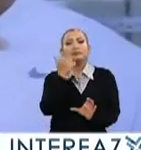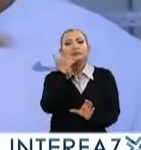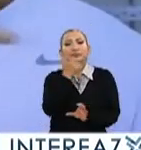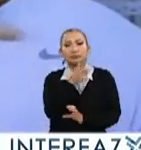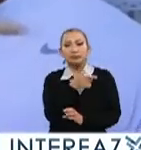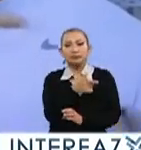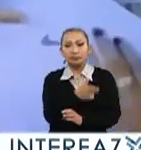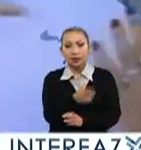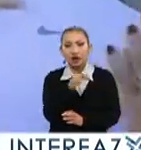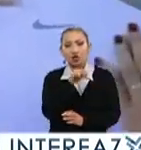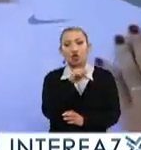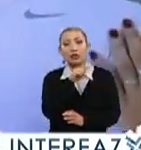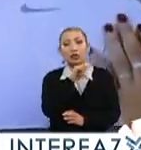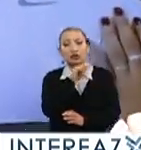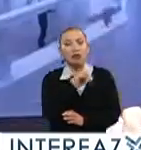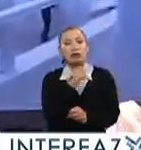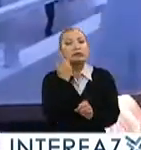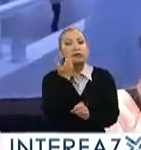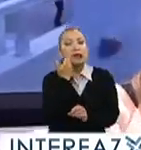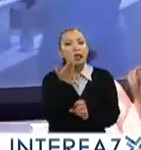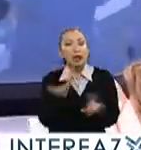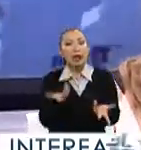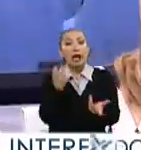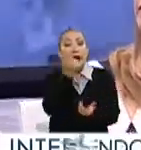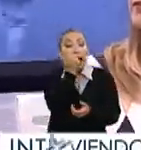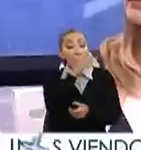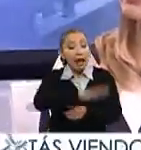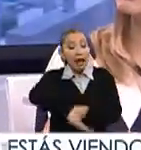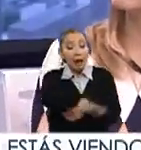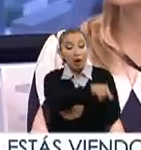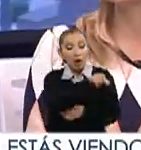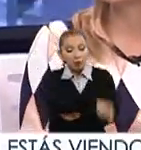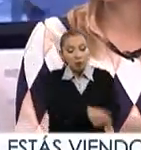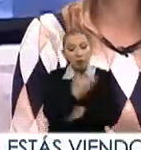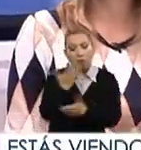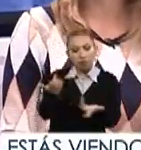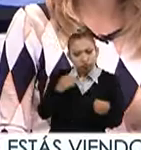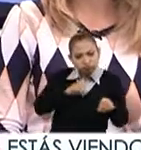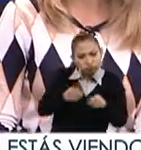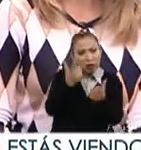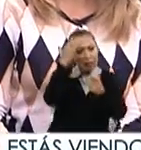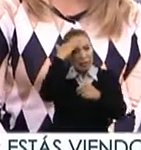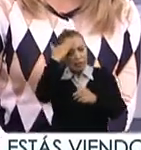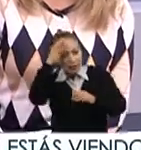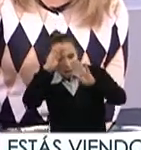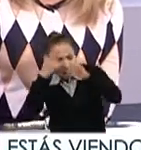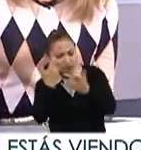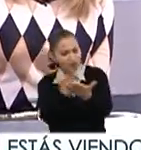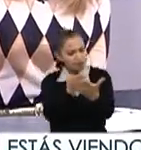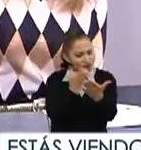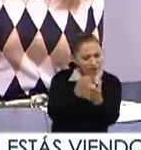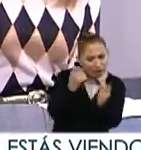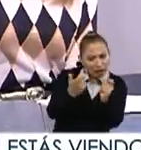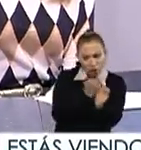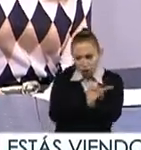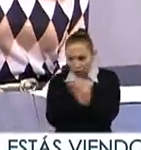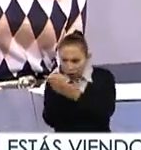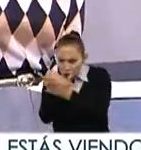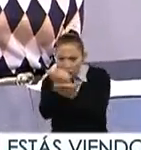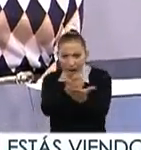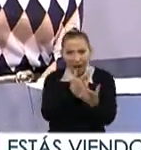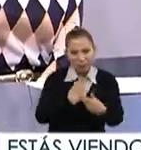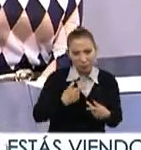busca la nutrición más que nada es que el alumno sea proactivo, sea líder, tenga pensamiento crítico, tenga el gusto por ayudar